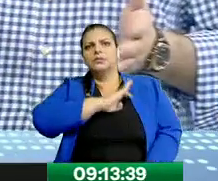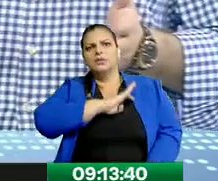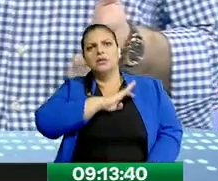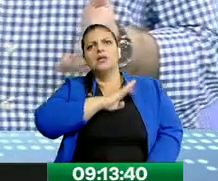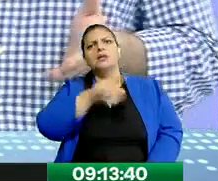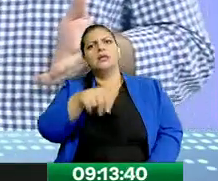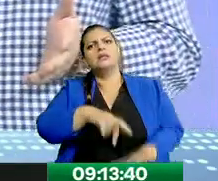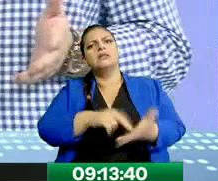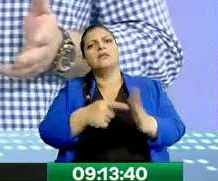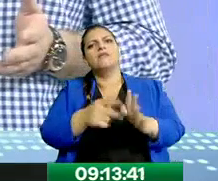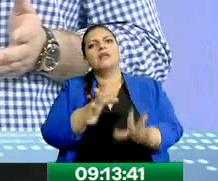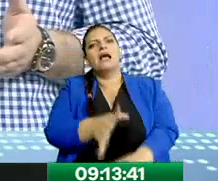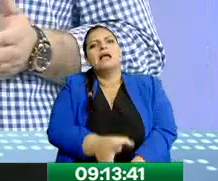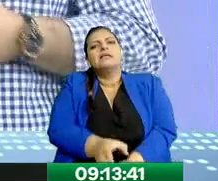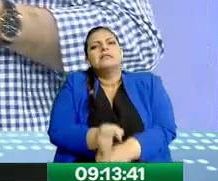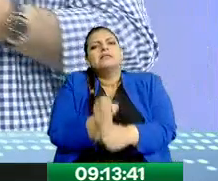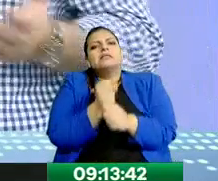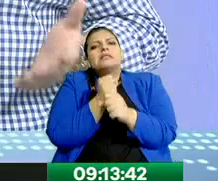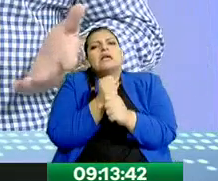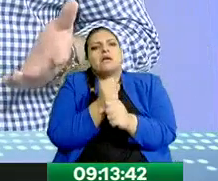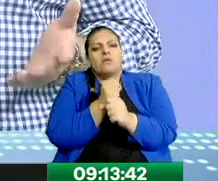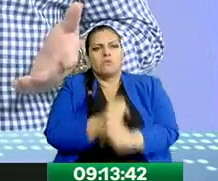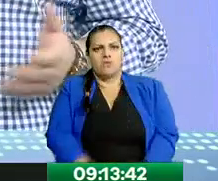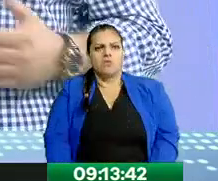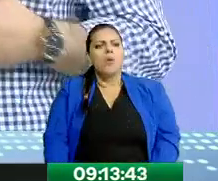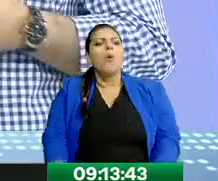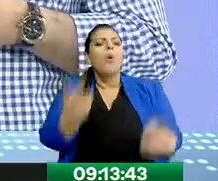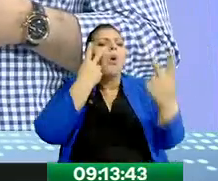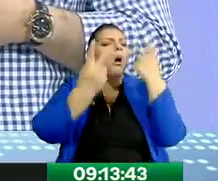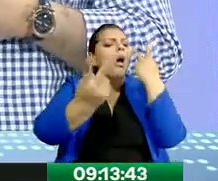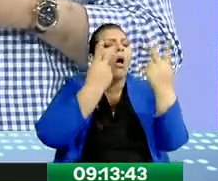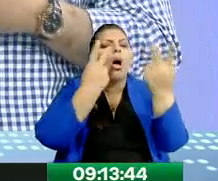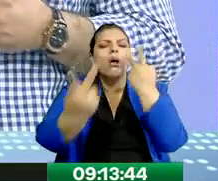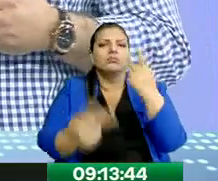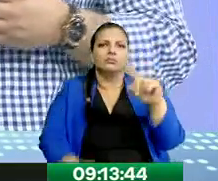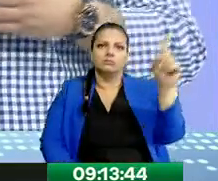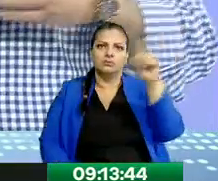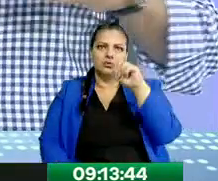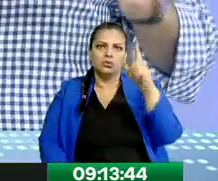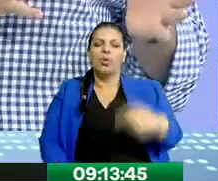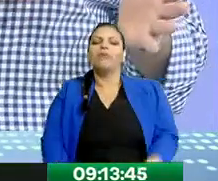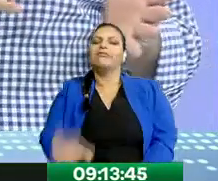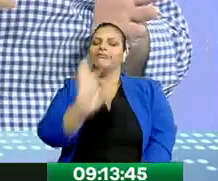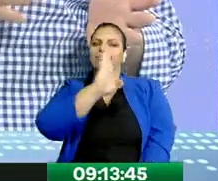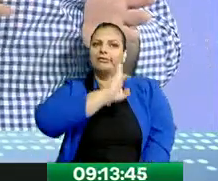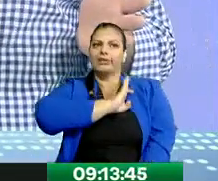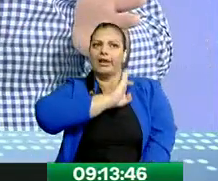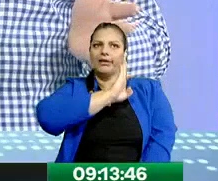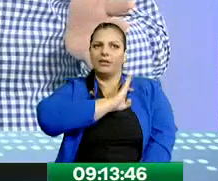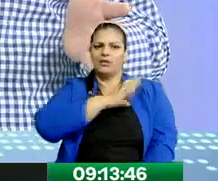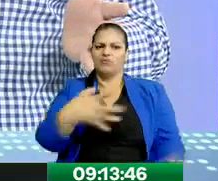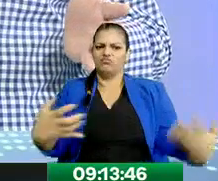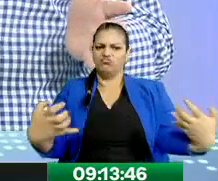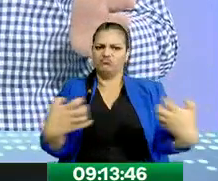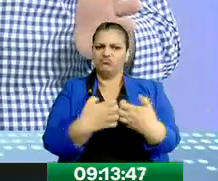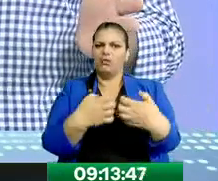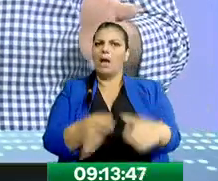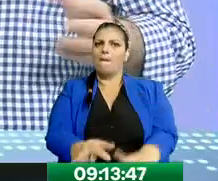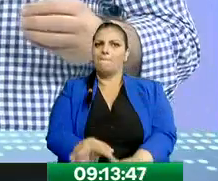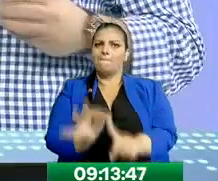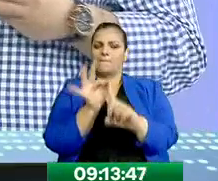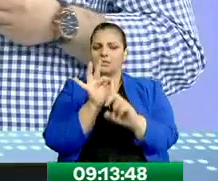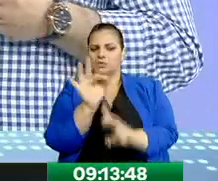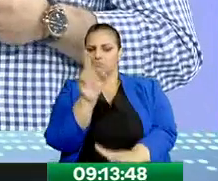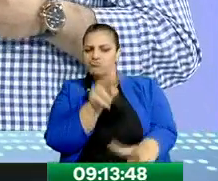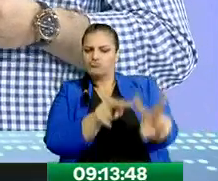como mencionar, de revisar un foco y así nomás. Uh-huh. La revisión técnica vehicular constituye de varias partes en las